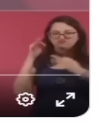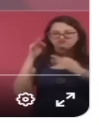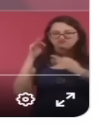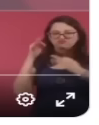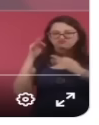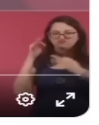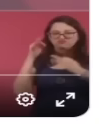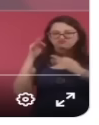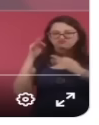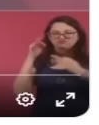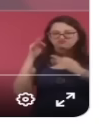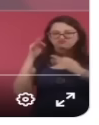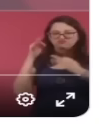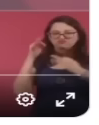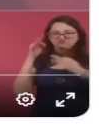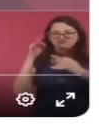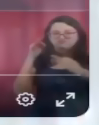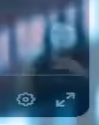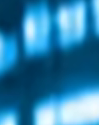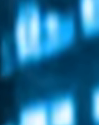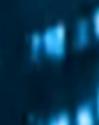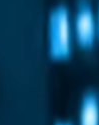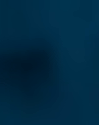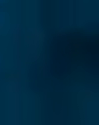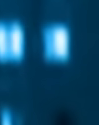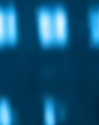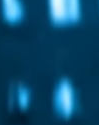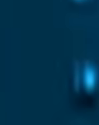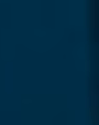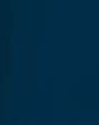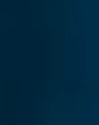juzgados internacionales. Esto es lo que vamos a ver, amigos, en este video.